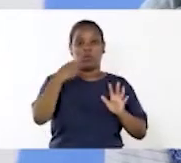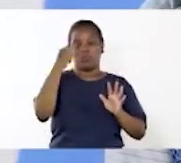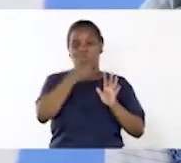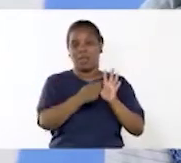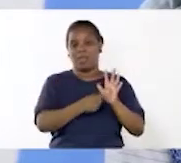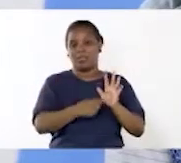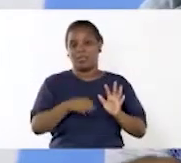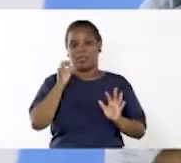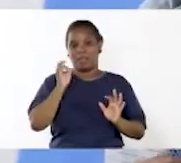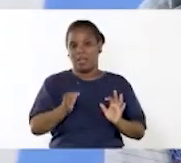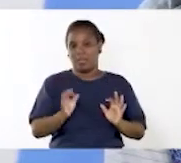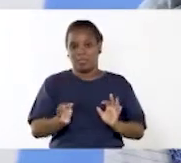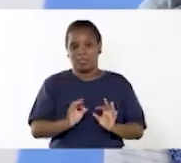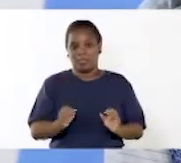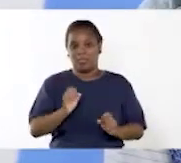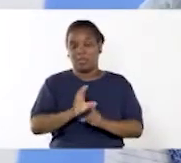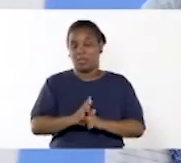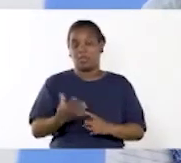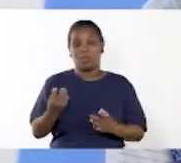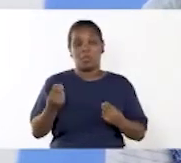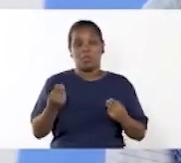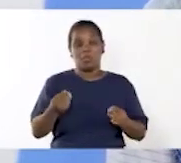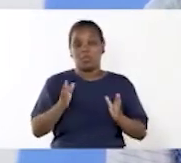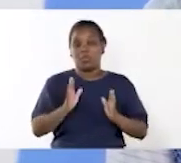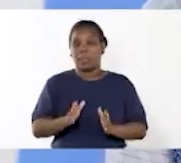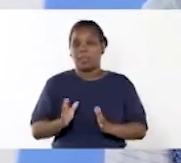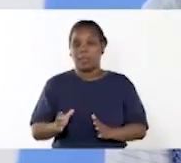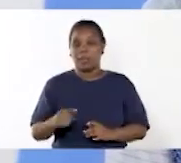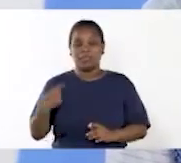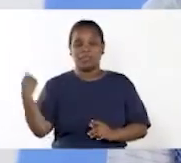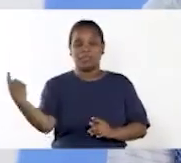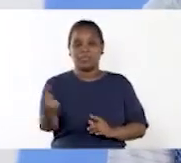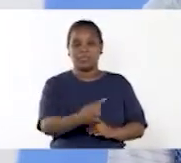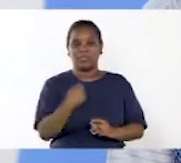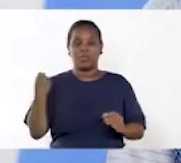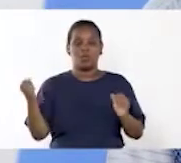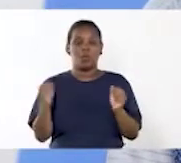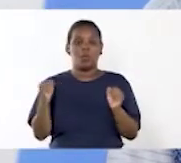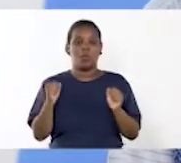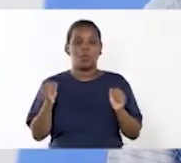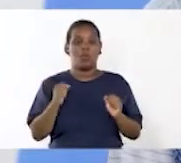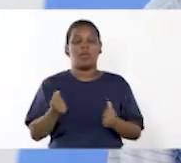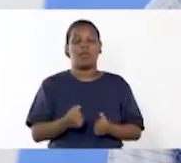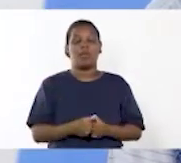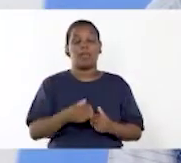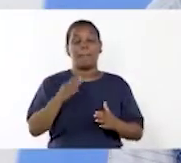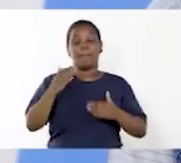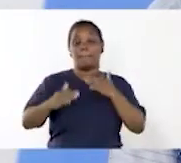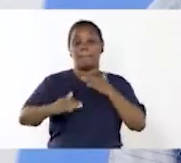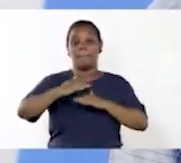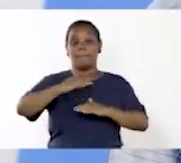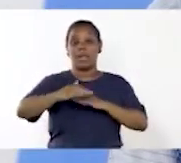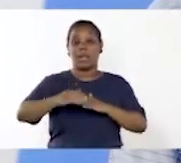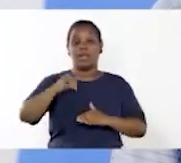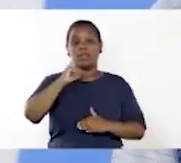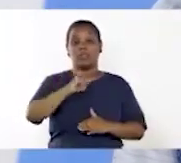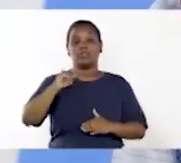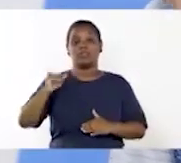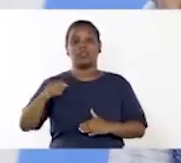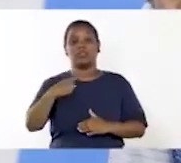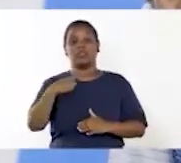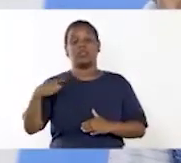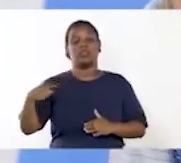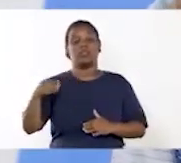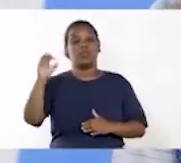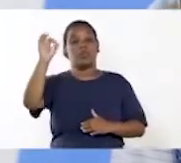muchas partes desde el círculo polar ártico en el paralelo 66,5 grados y